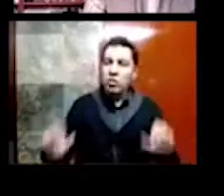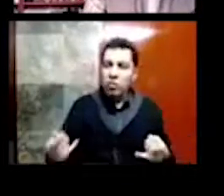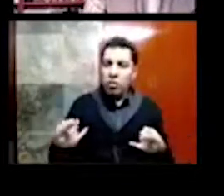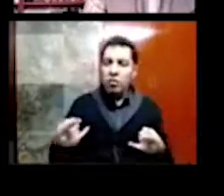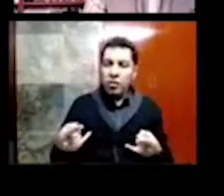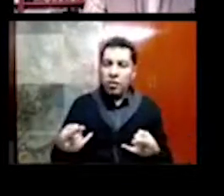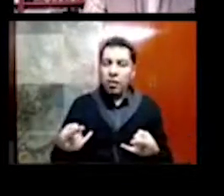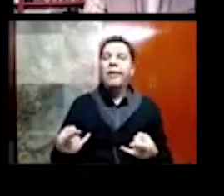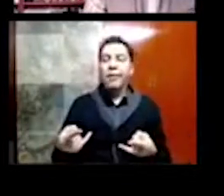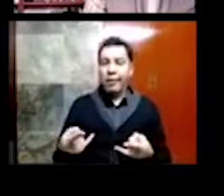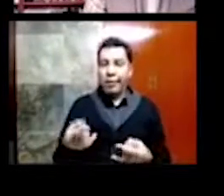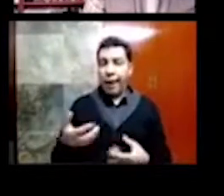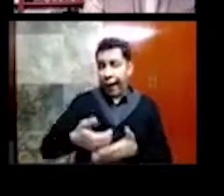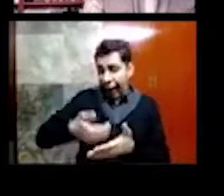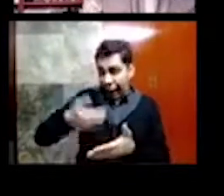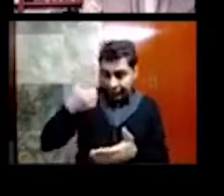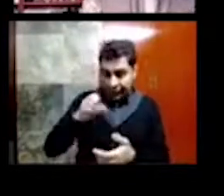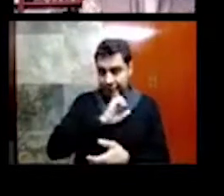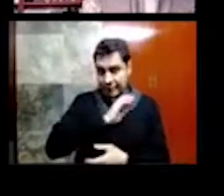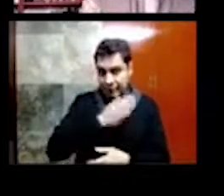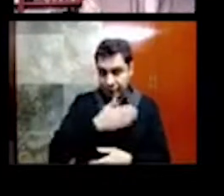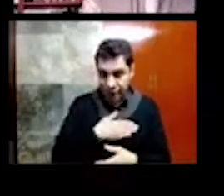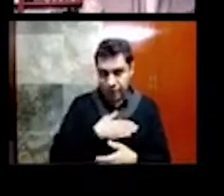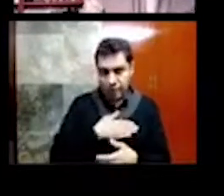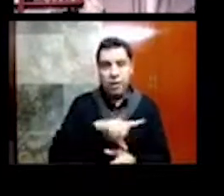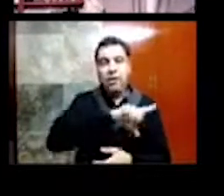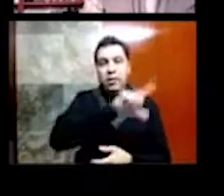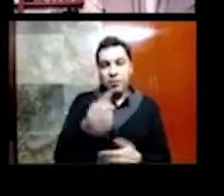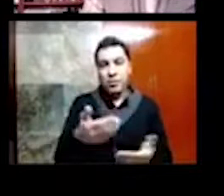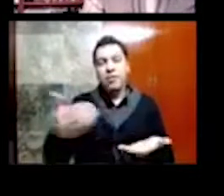virreinal, republicana y contemporánea.